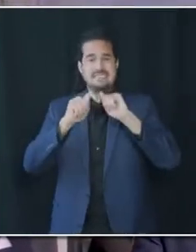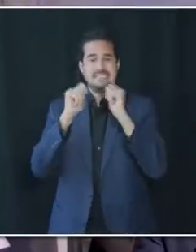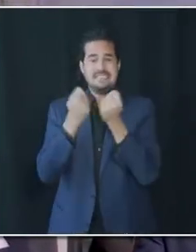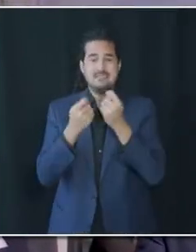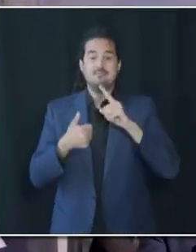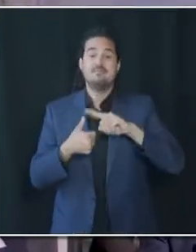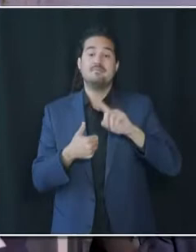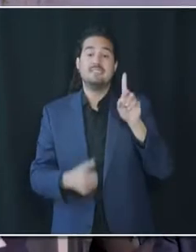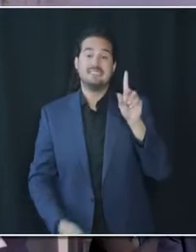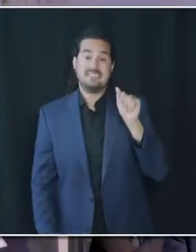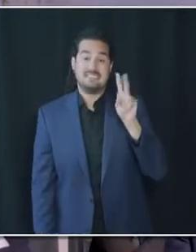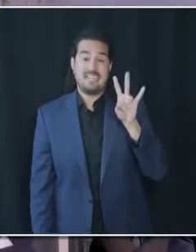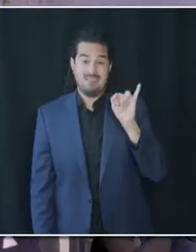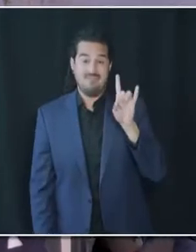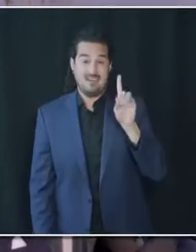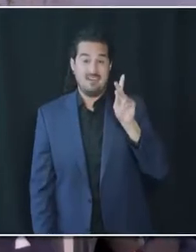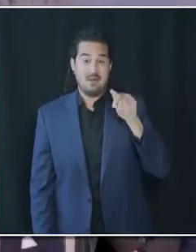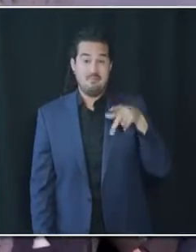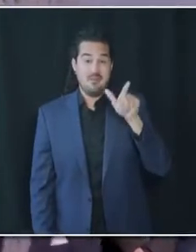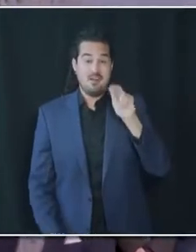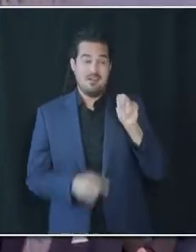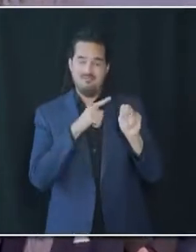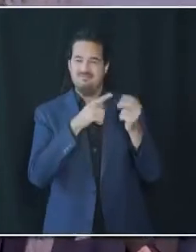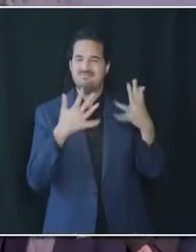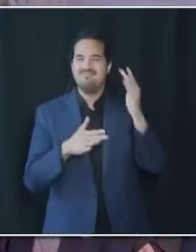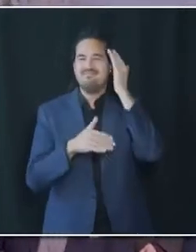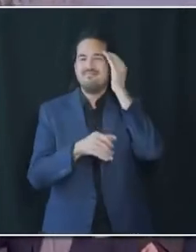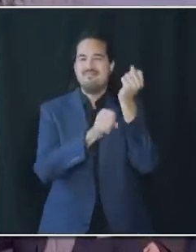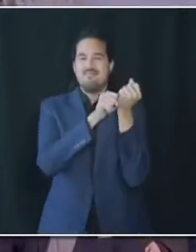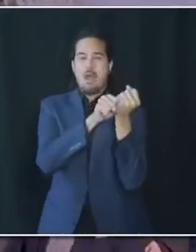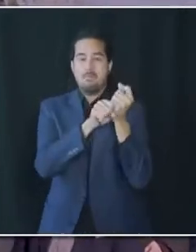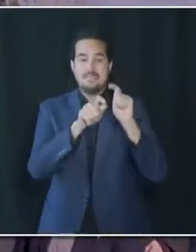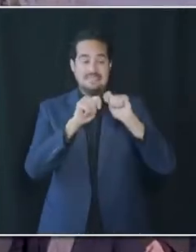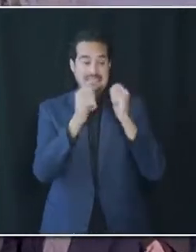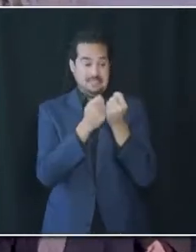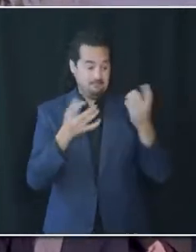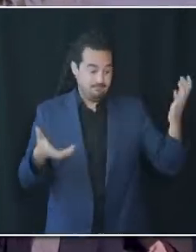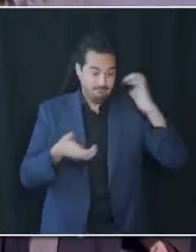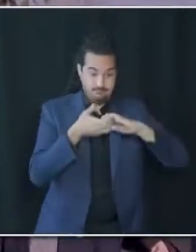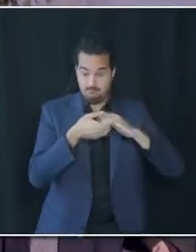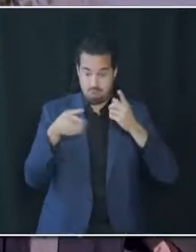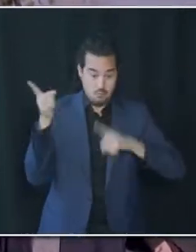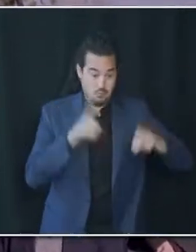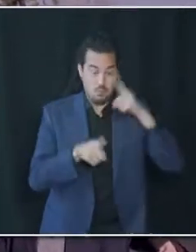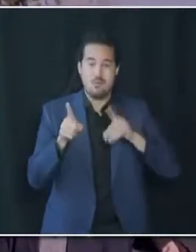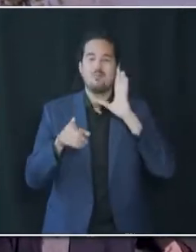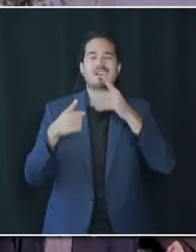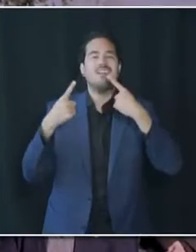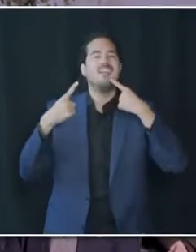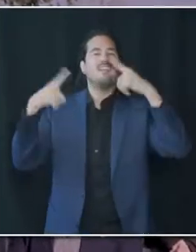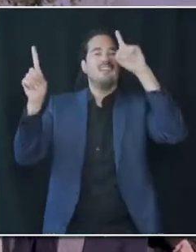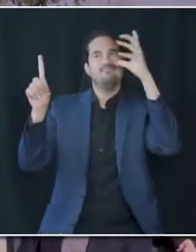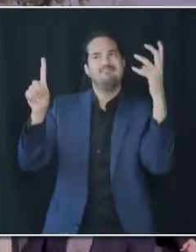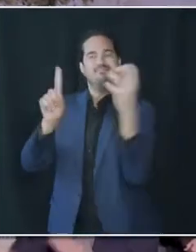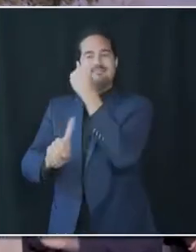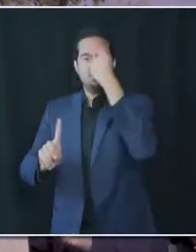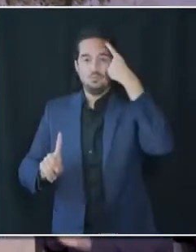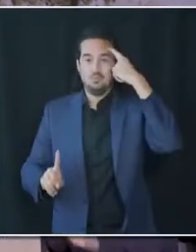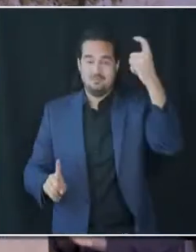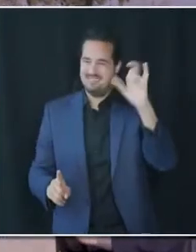hace el trabajo soñado quiero reconocer al concejal de ese distrito y un miembro del conocido